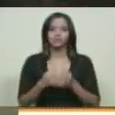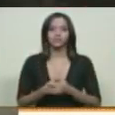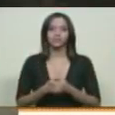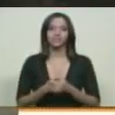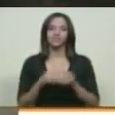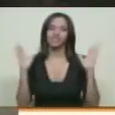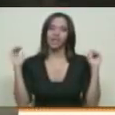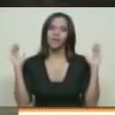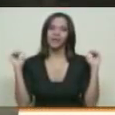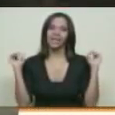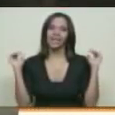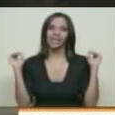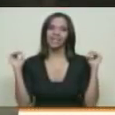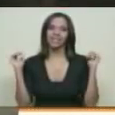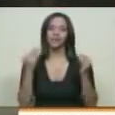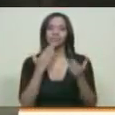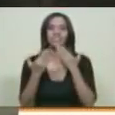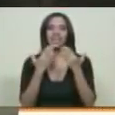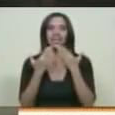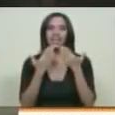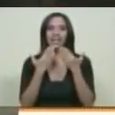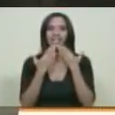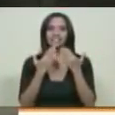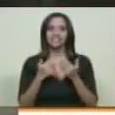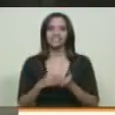ir. Muchísimas gracias, señor Agustino Chotorena.